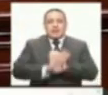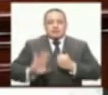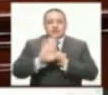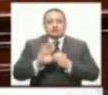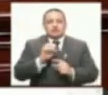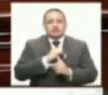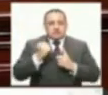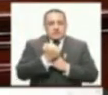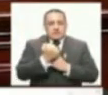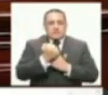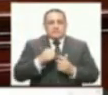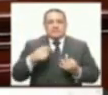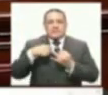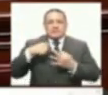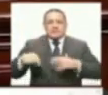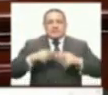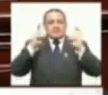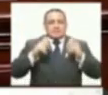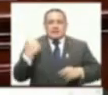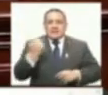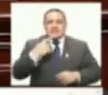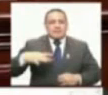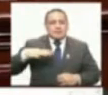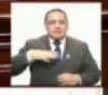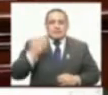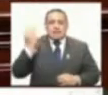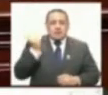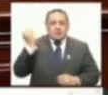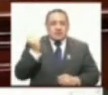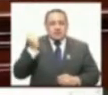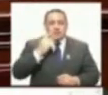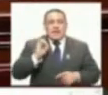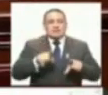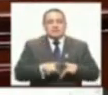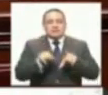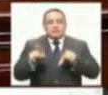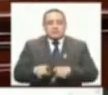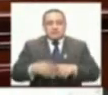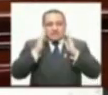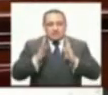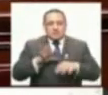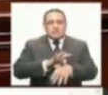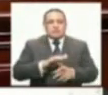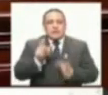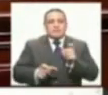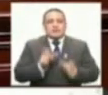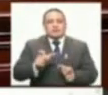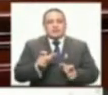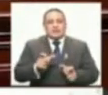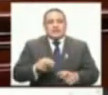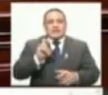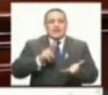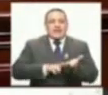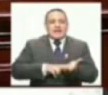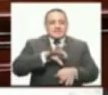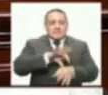social, los sistemas públicos y privados de pensiones, así como la atención de la salud de la población en E-Salud y